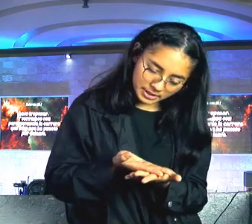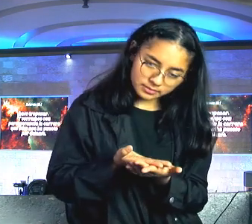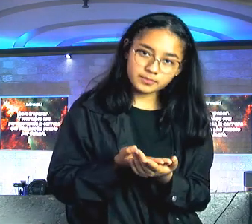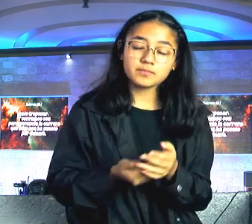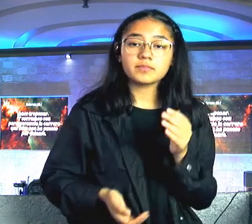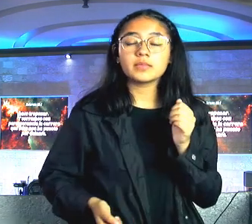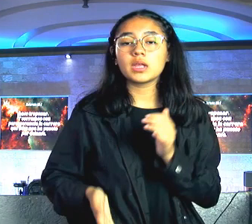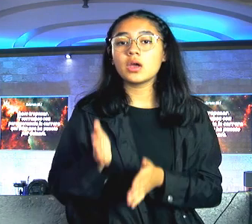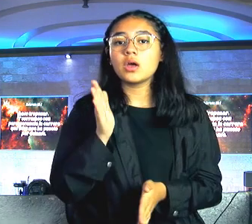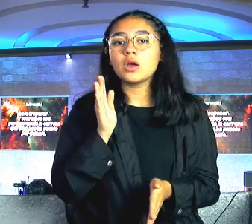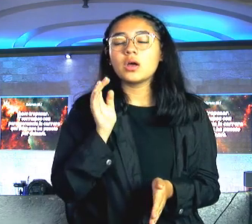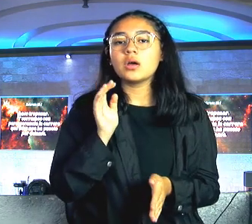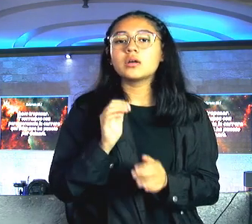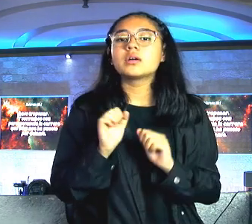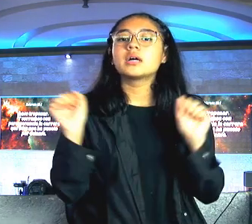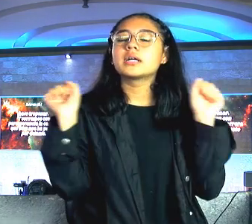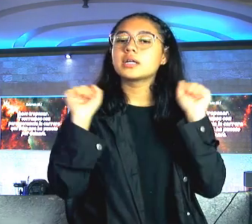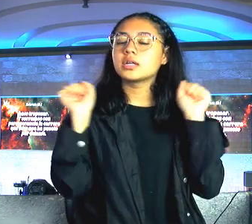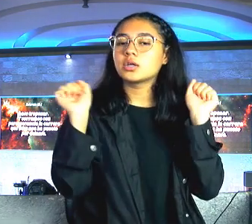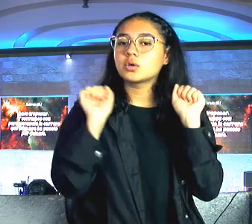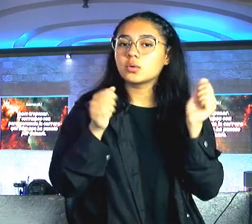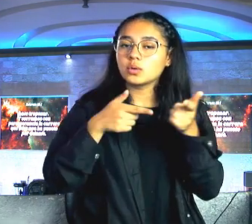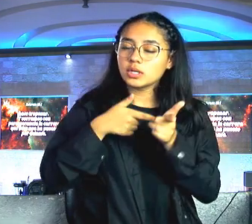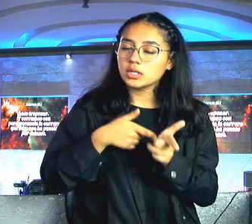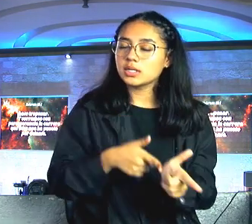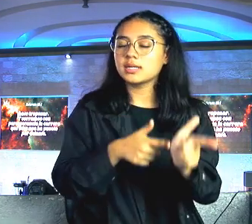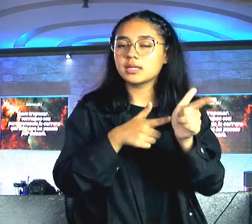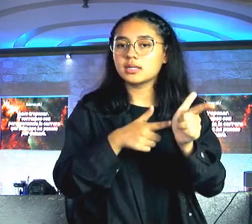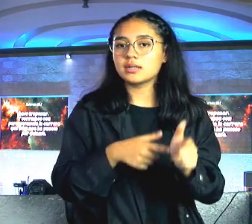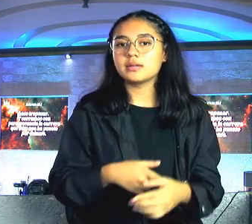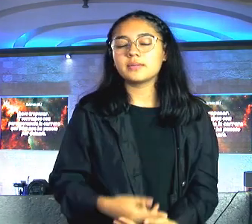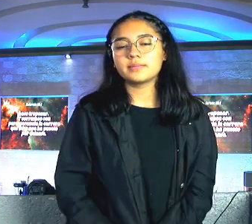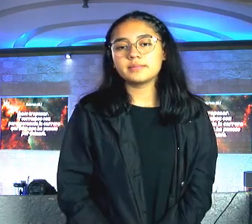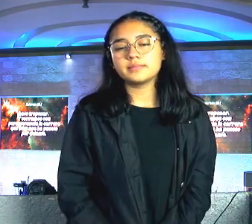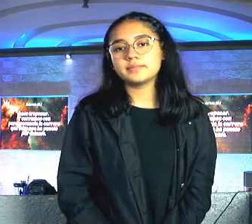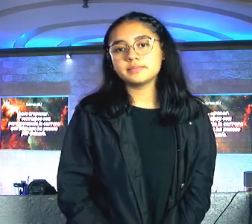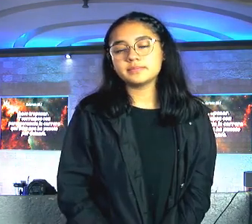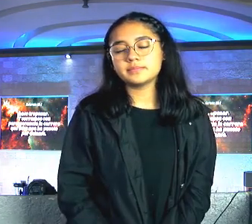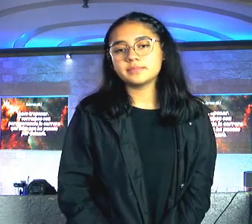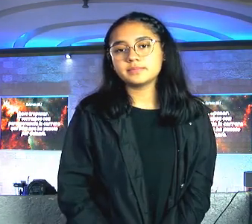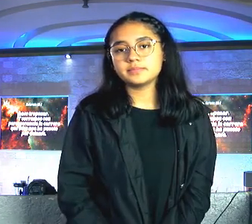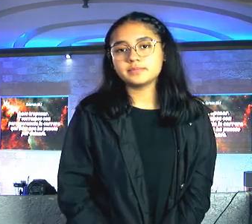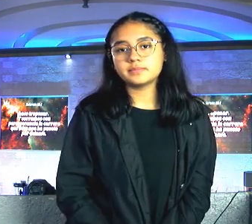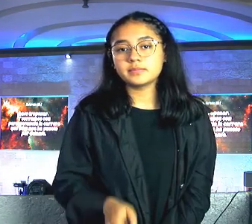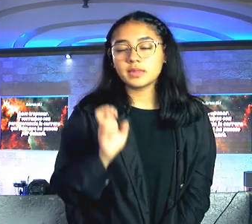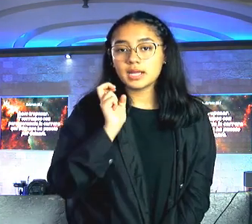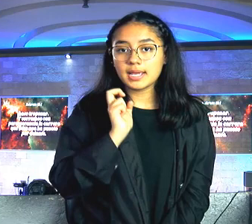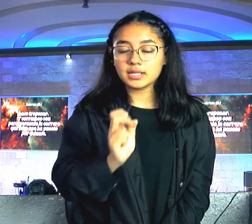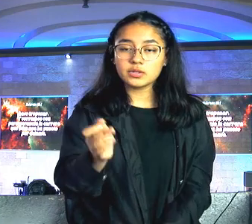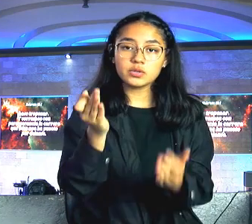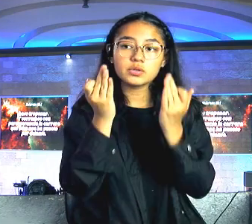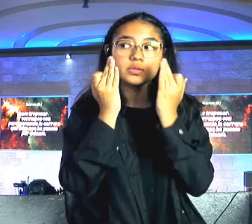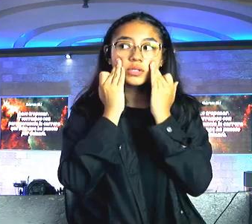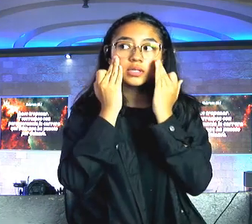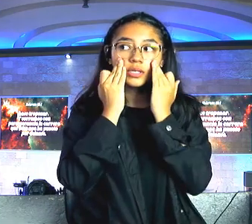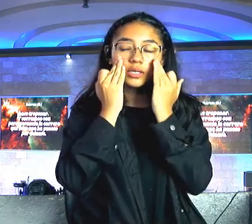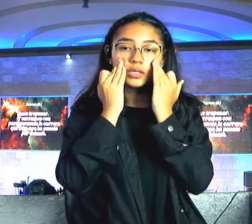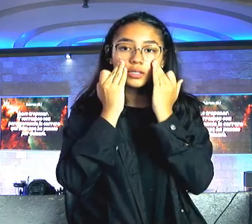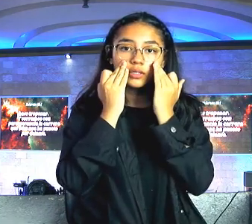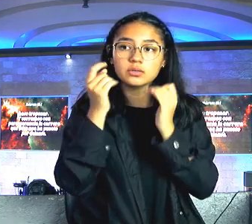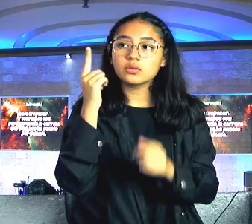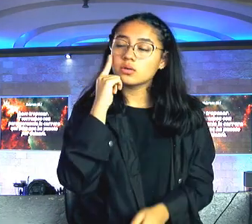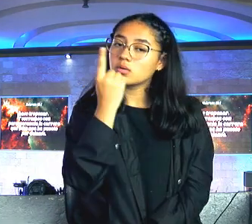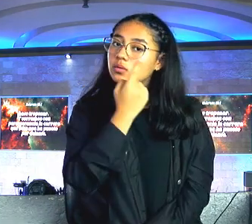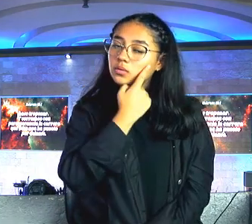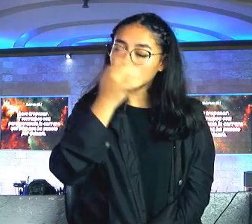perseverancia la carrera que Dios nos ha puesto por delante. Y esos testigos son los ojos de